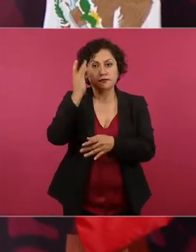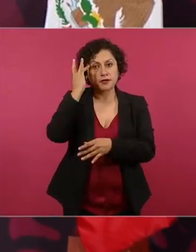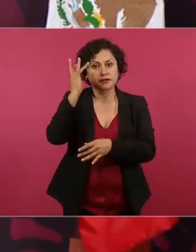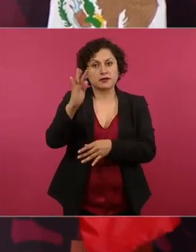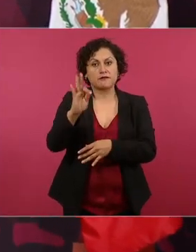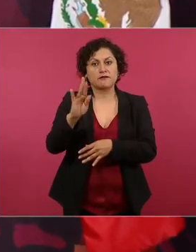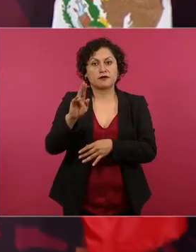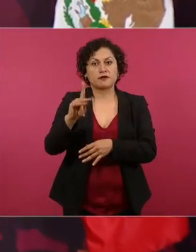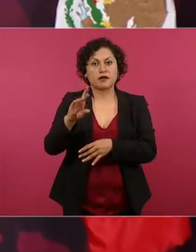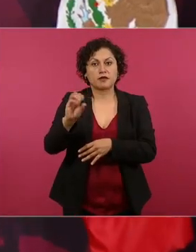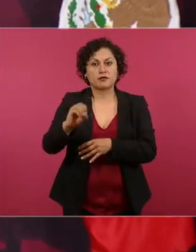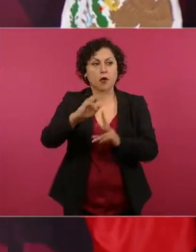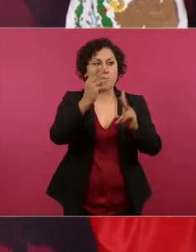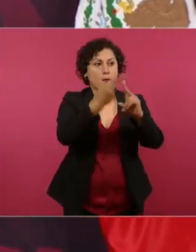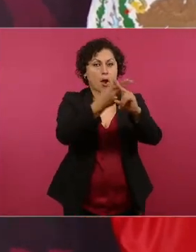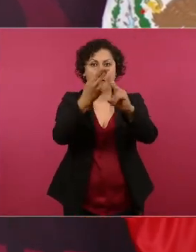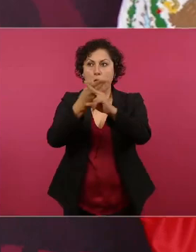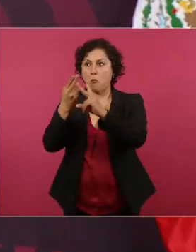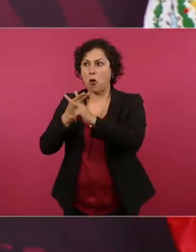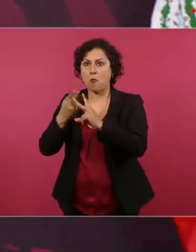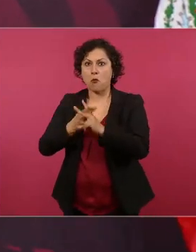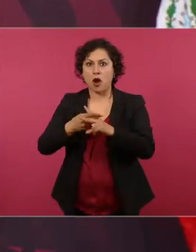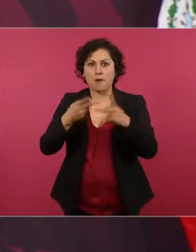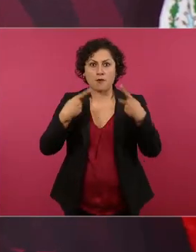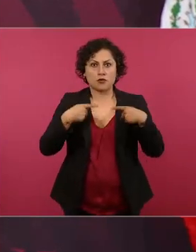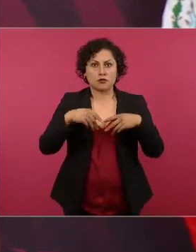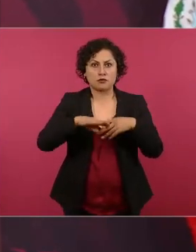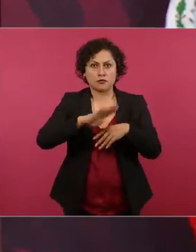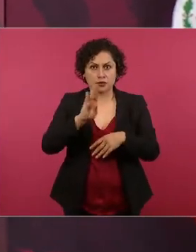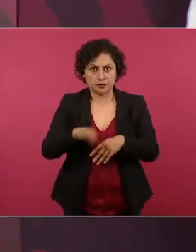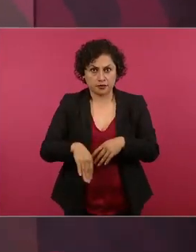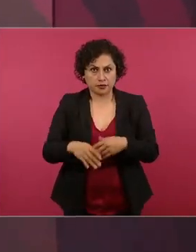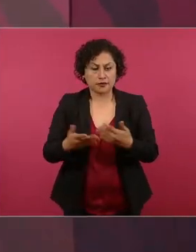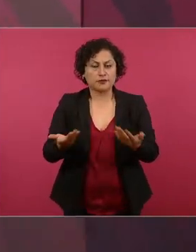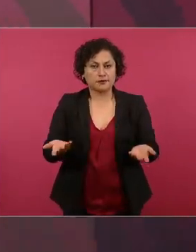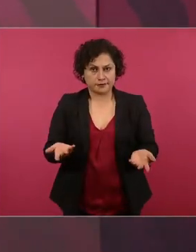más. Entonces, nosotros preferimos